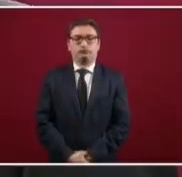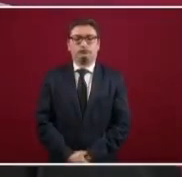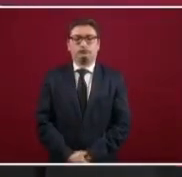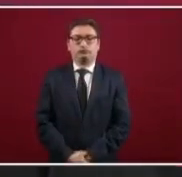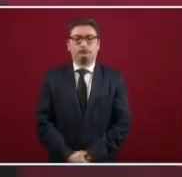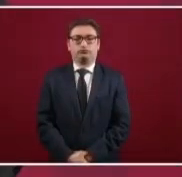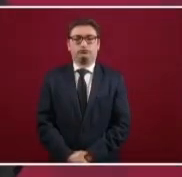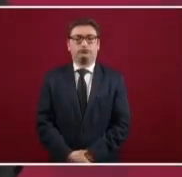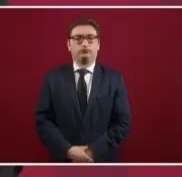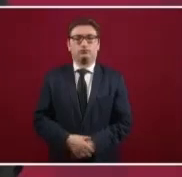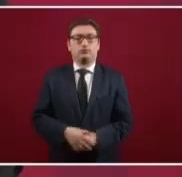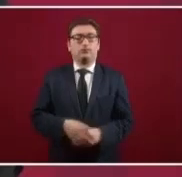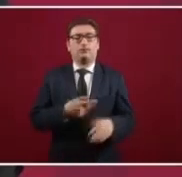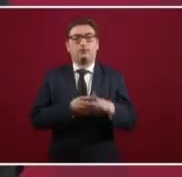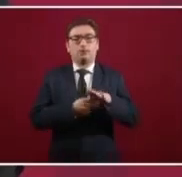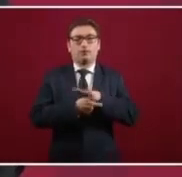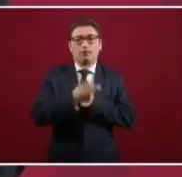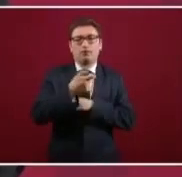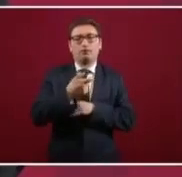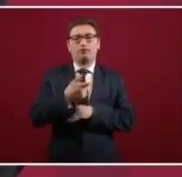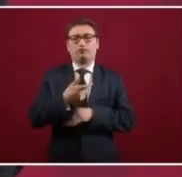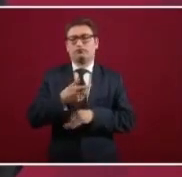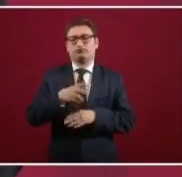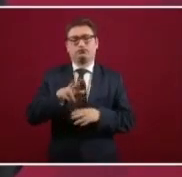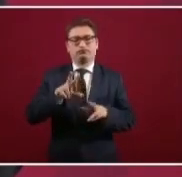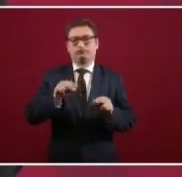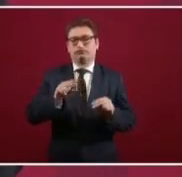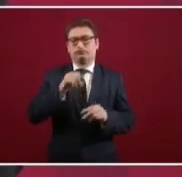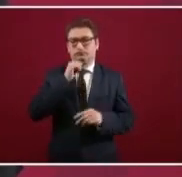sin sobornos sin coches